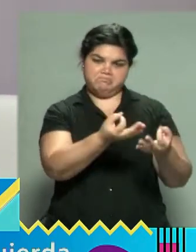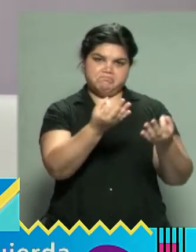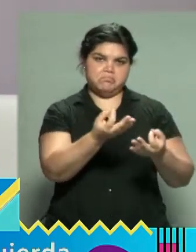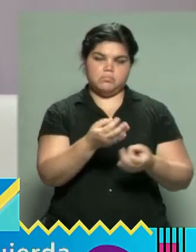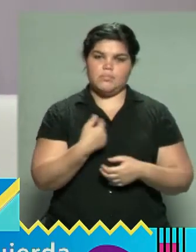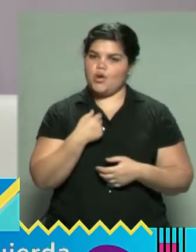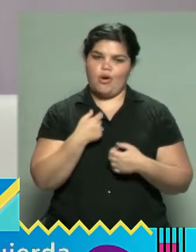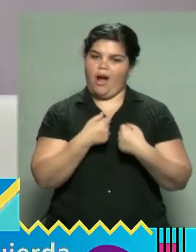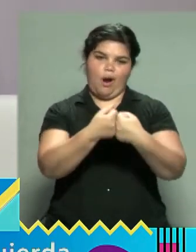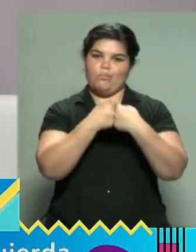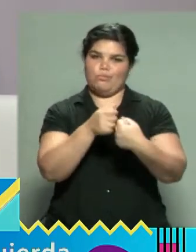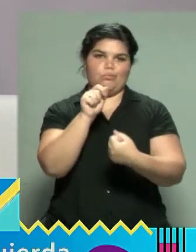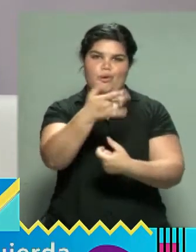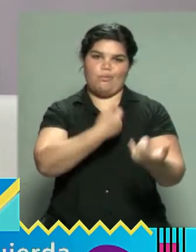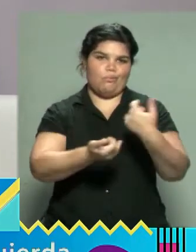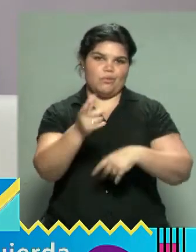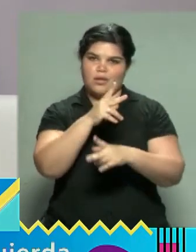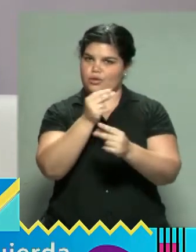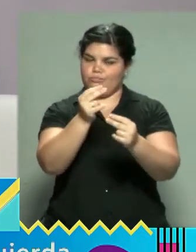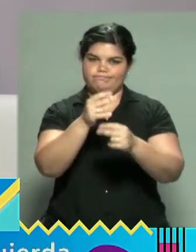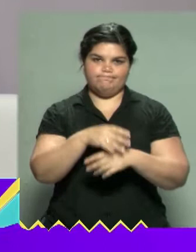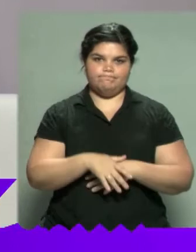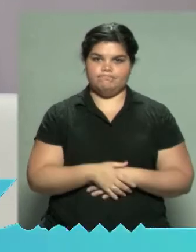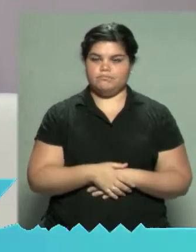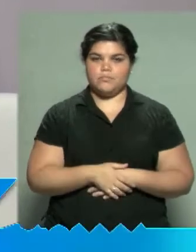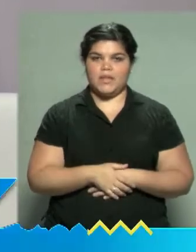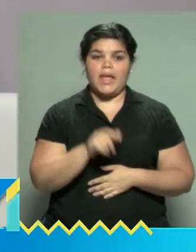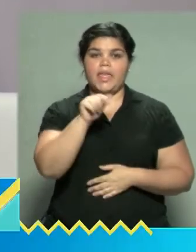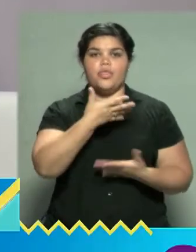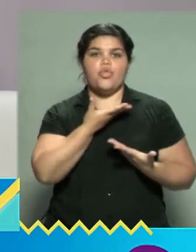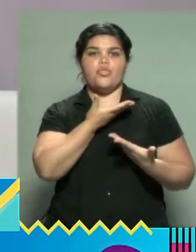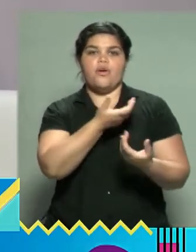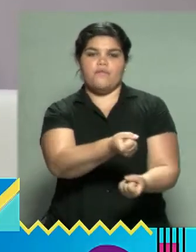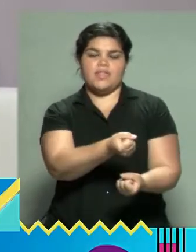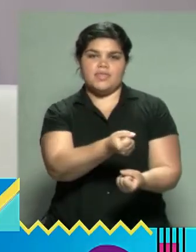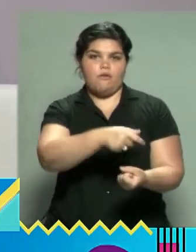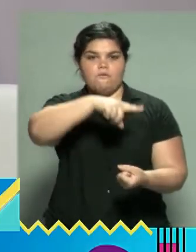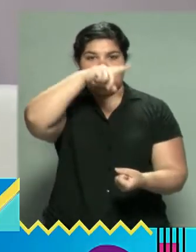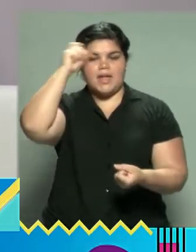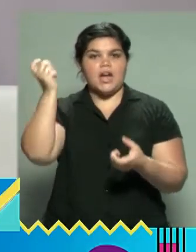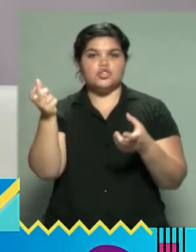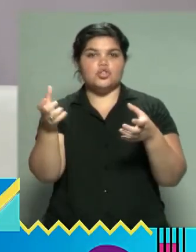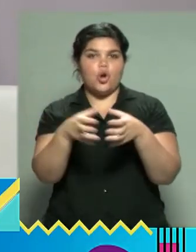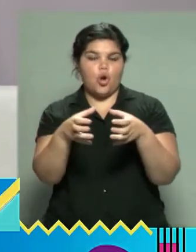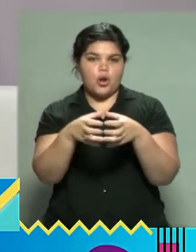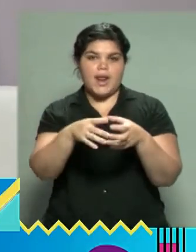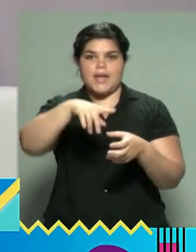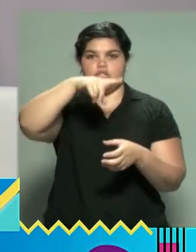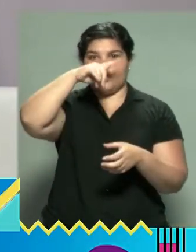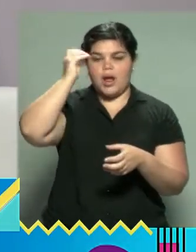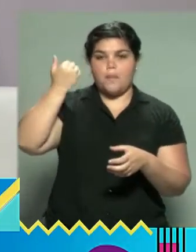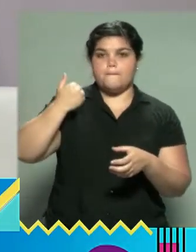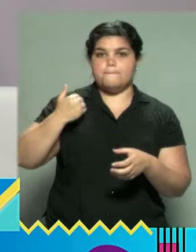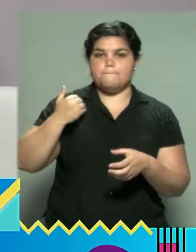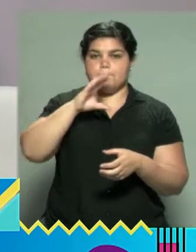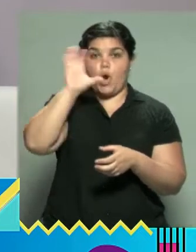acá con él porque defiende una federación a nivel nacional y a nivel provincial que es un